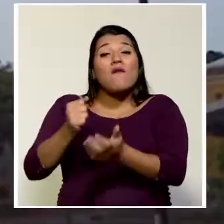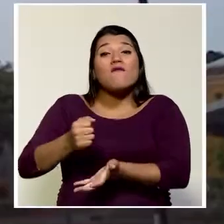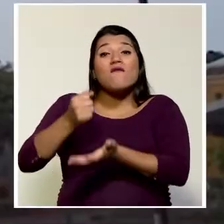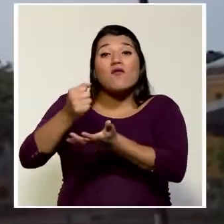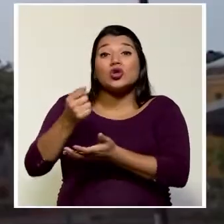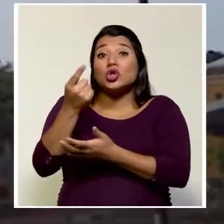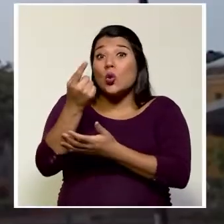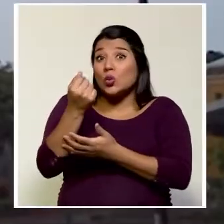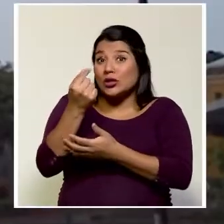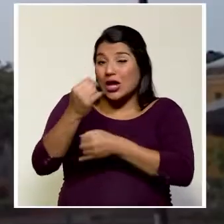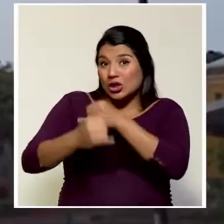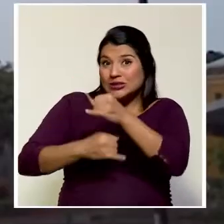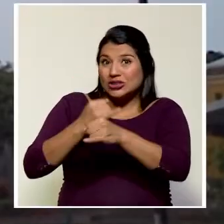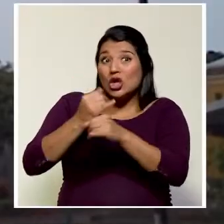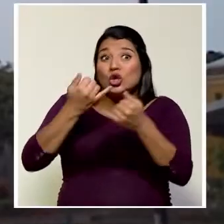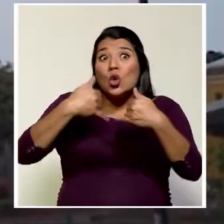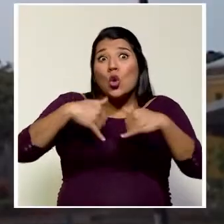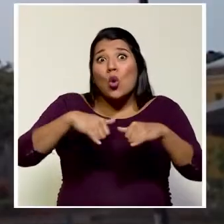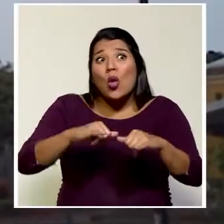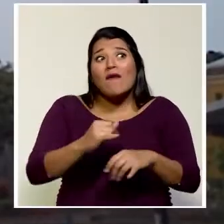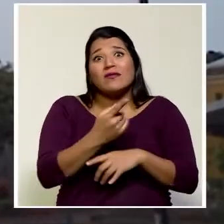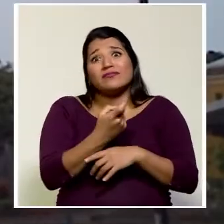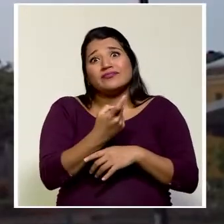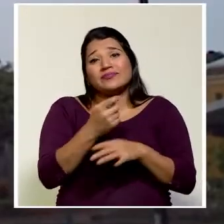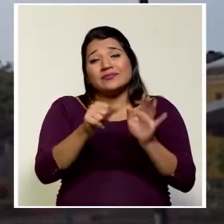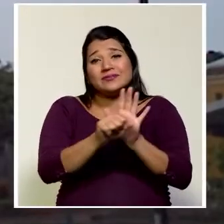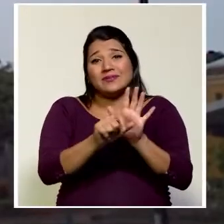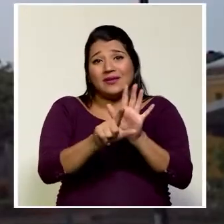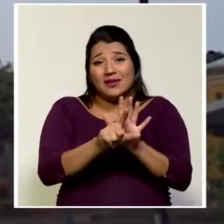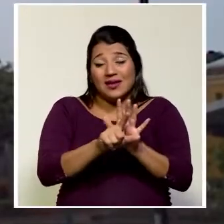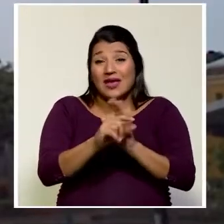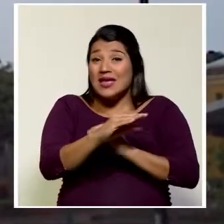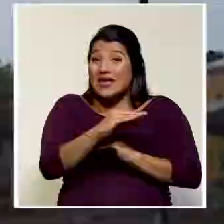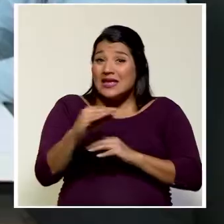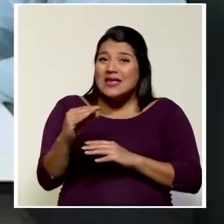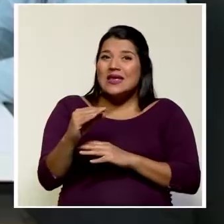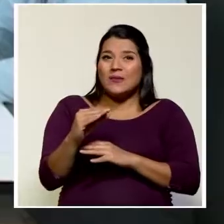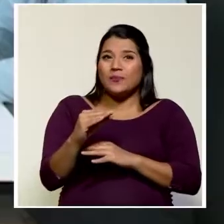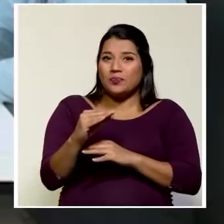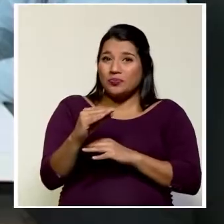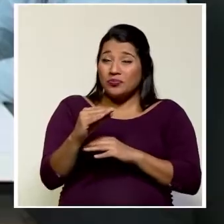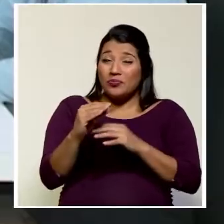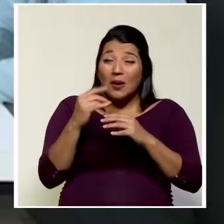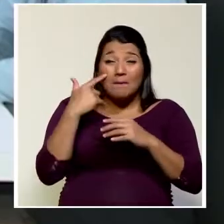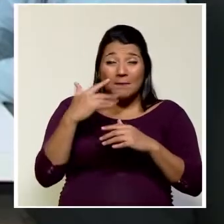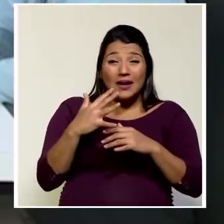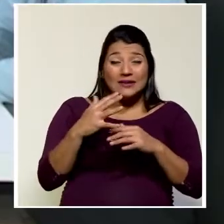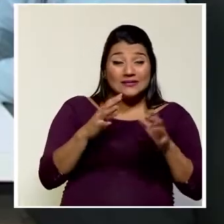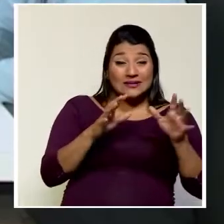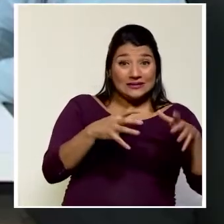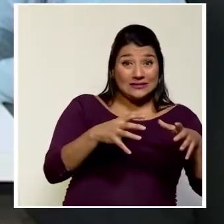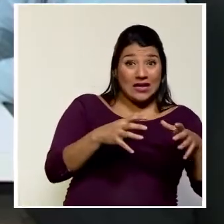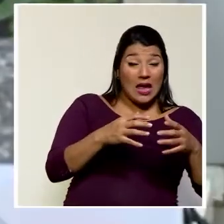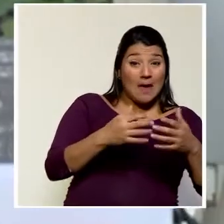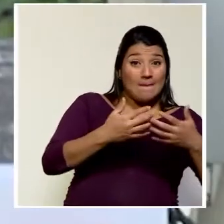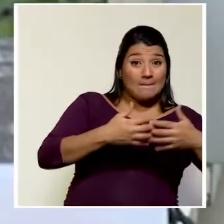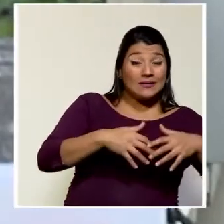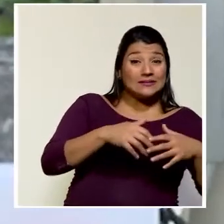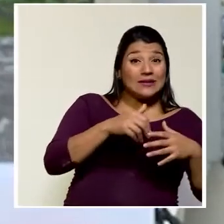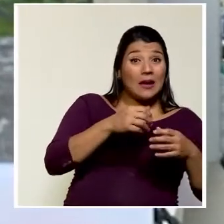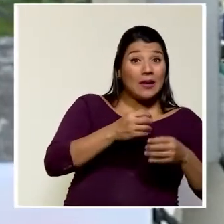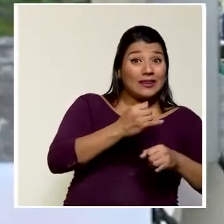Asamblea Legislativa y en el fondo acentúa el pulso ya sabido entre el sector público y el sector